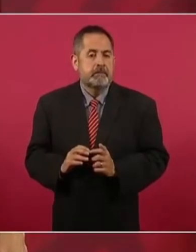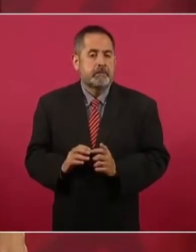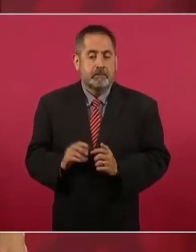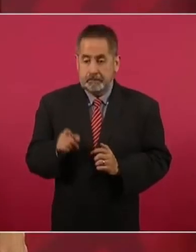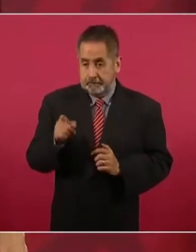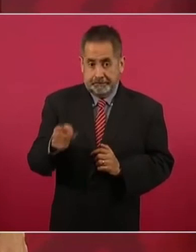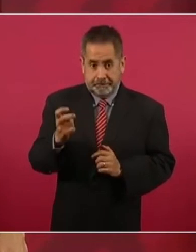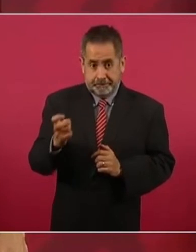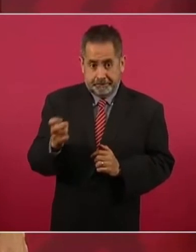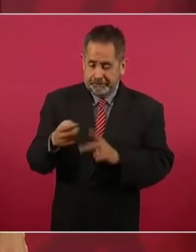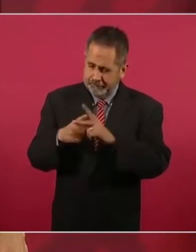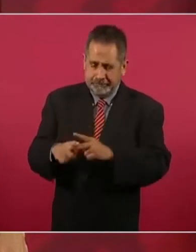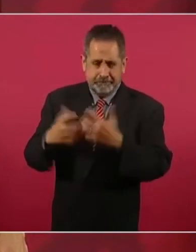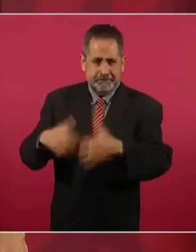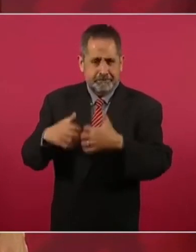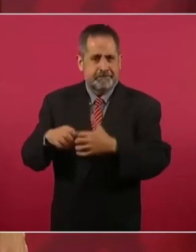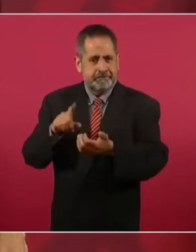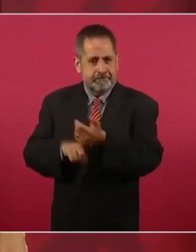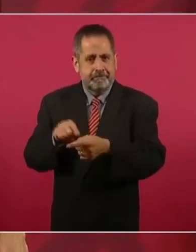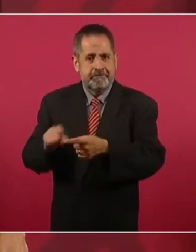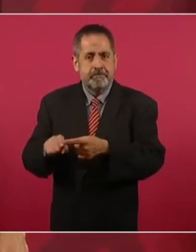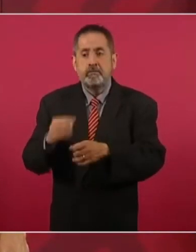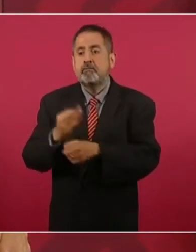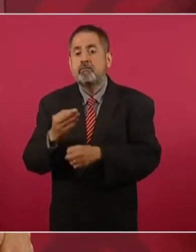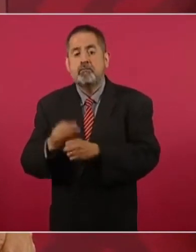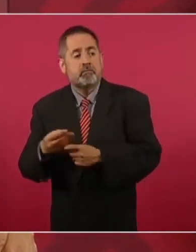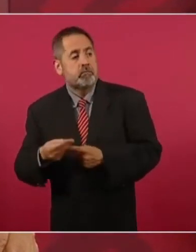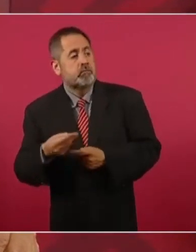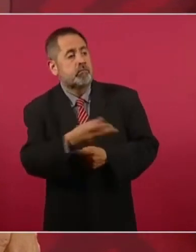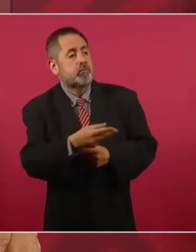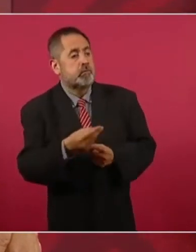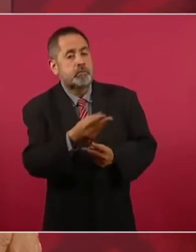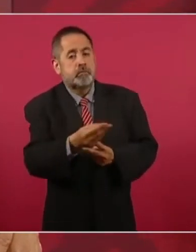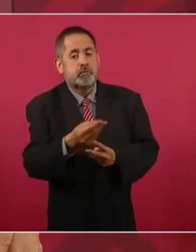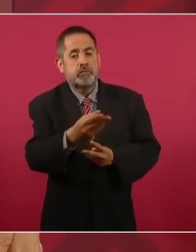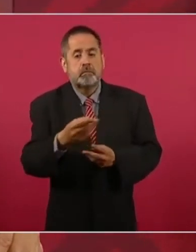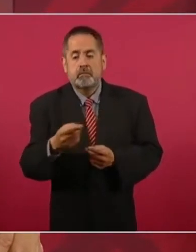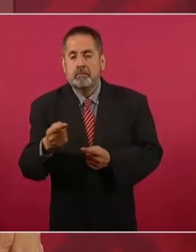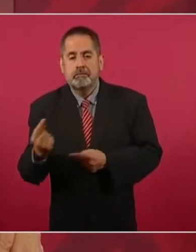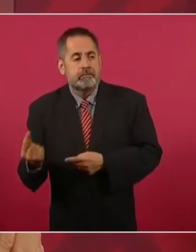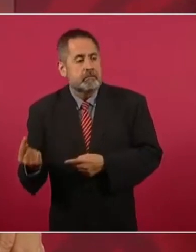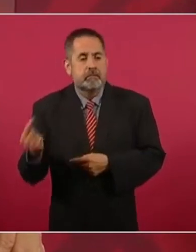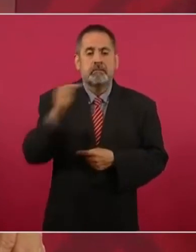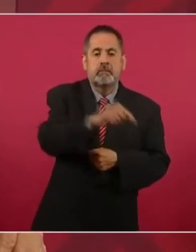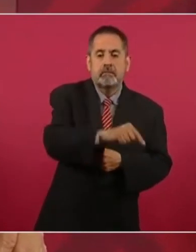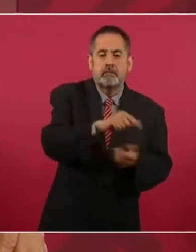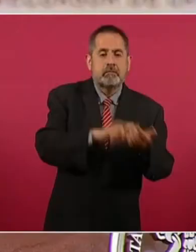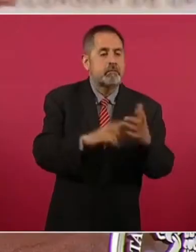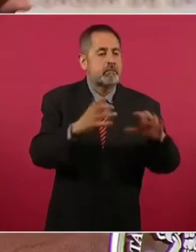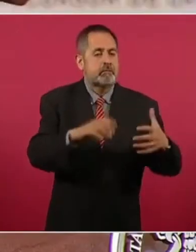con esa planta de amoníaco estamos abasteciendo la planta que compraron